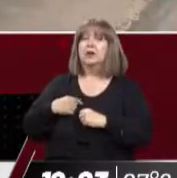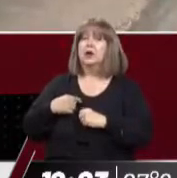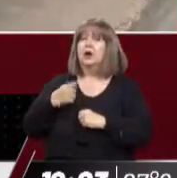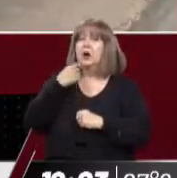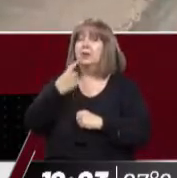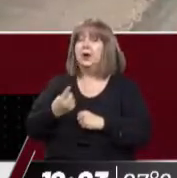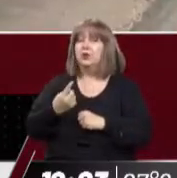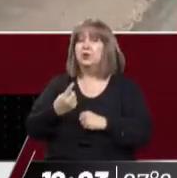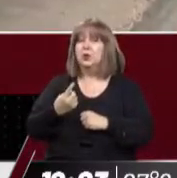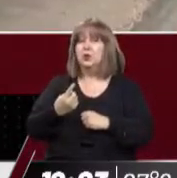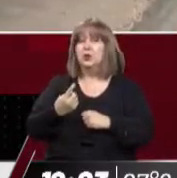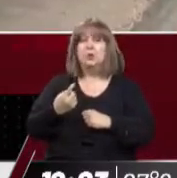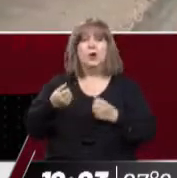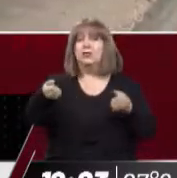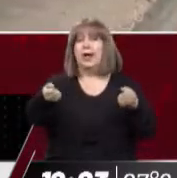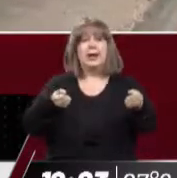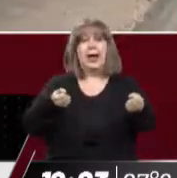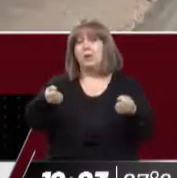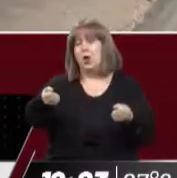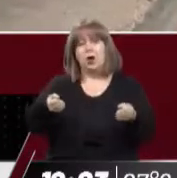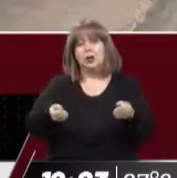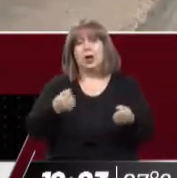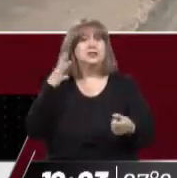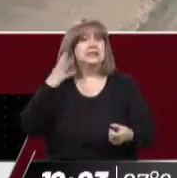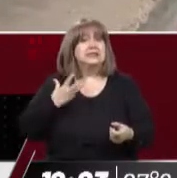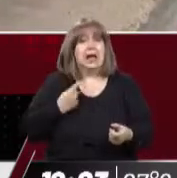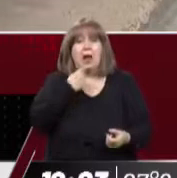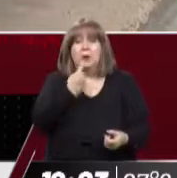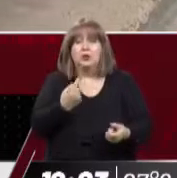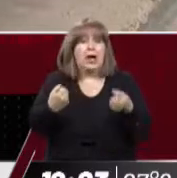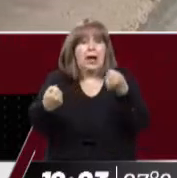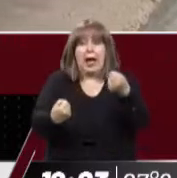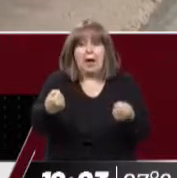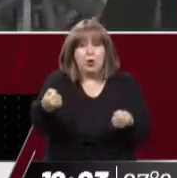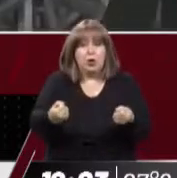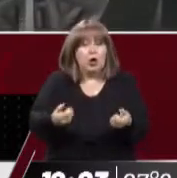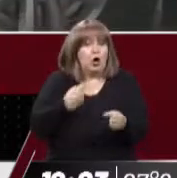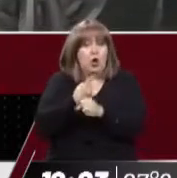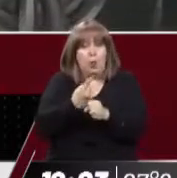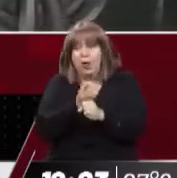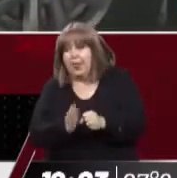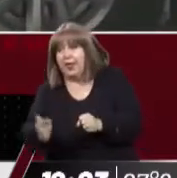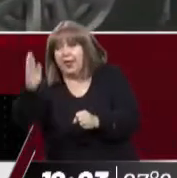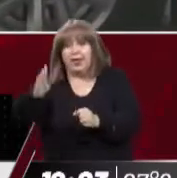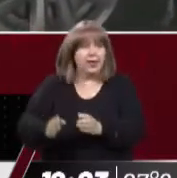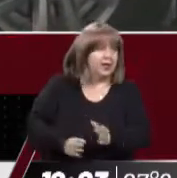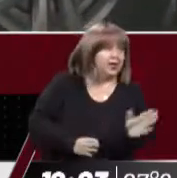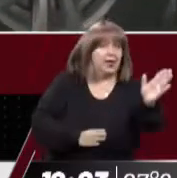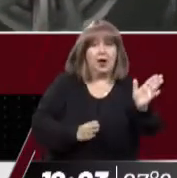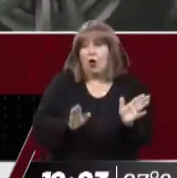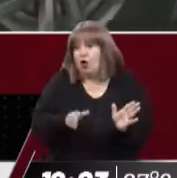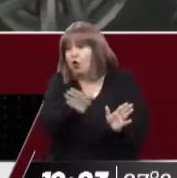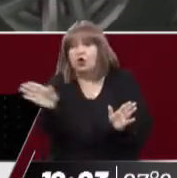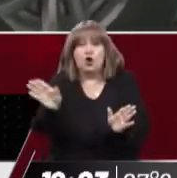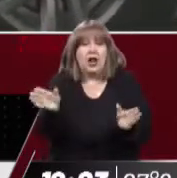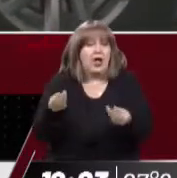que los eligió los autos, no tenía dónde ir. No, viste, pues en la desesperación de frenar, quizás al rozar con estos, viste, era como ir deteniendo un